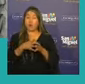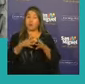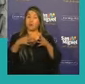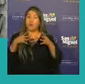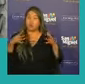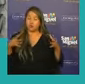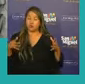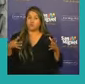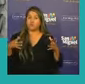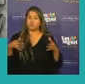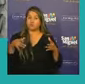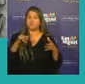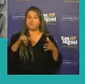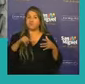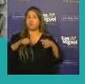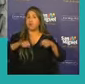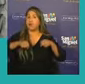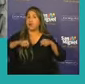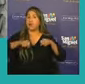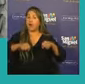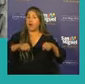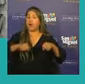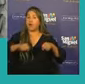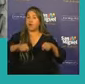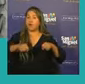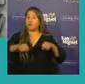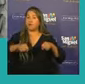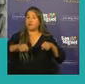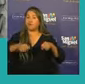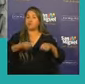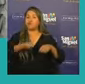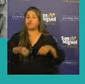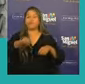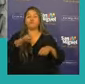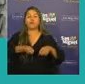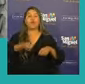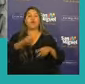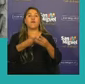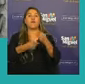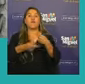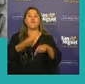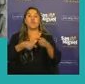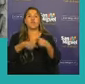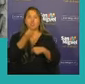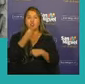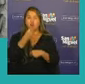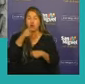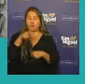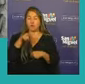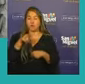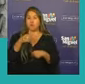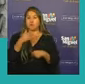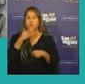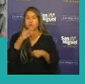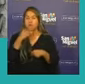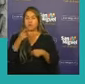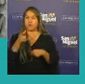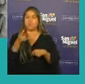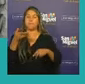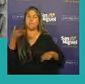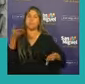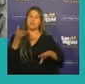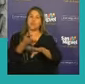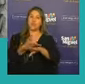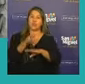juntan mucho más? Fuimos capaces de, en conjunto con Pedidos Ya, en conjunto